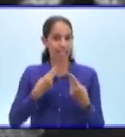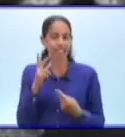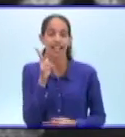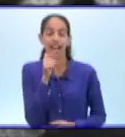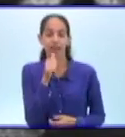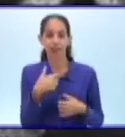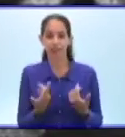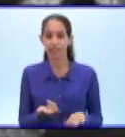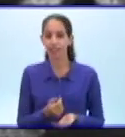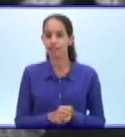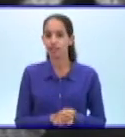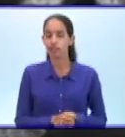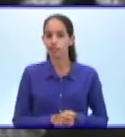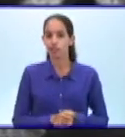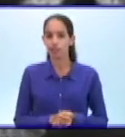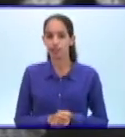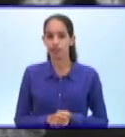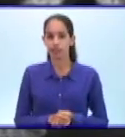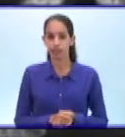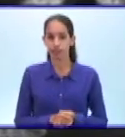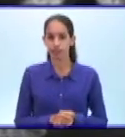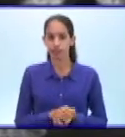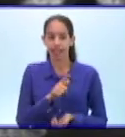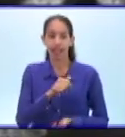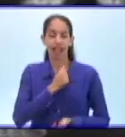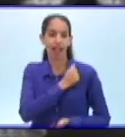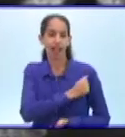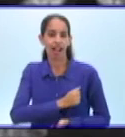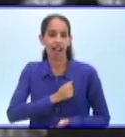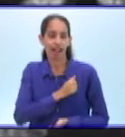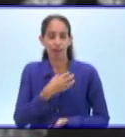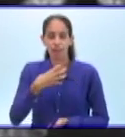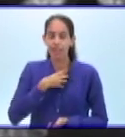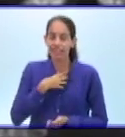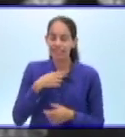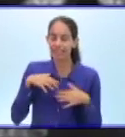la peste indigna del amor del griego.